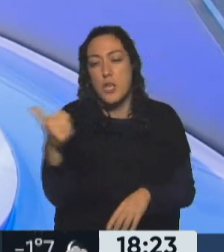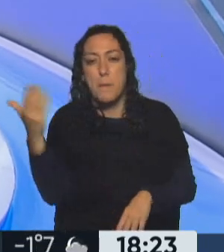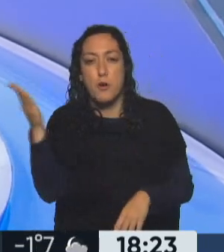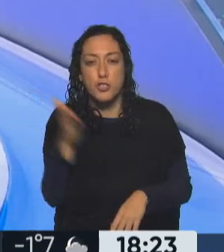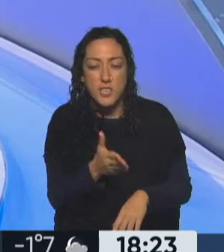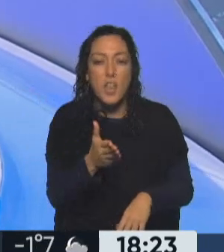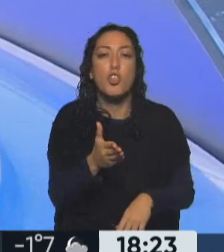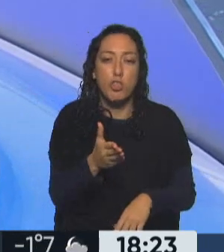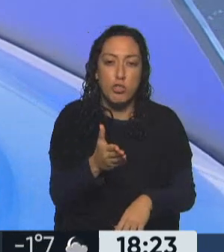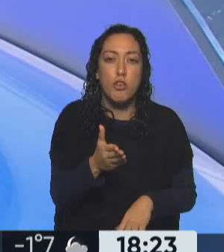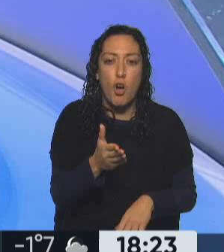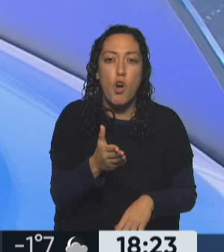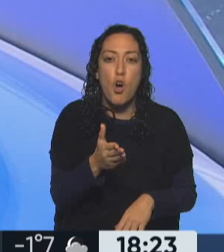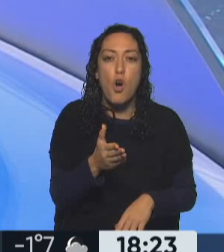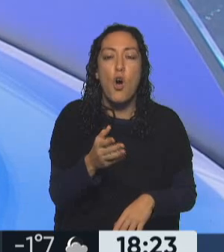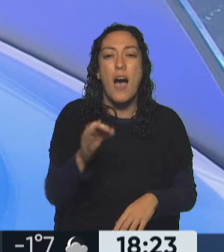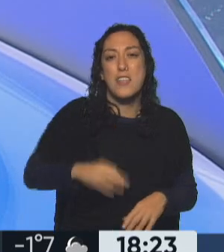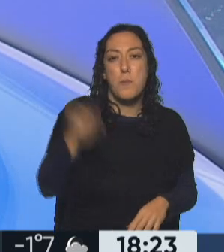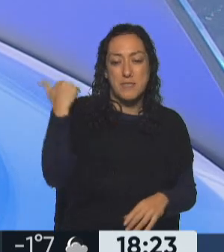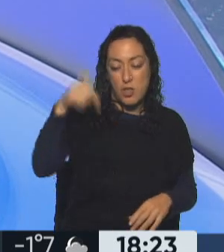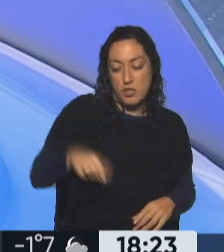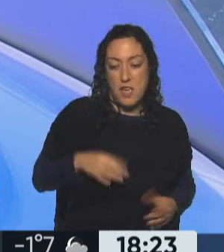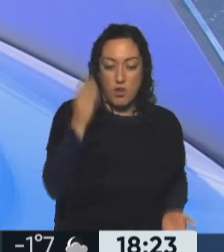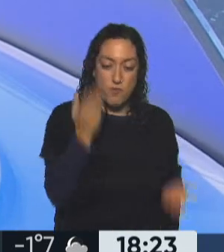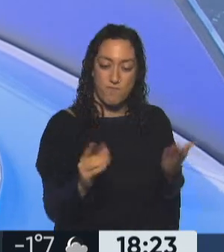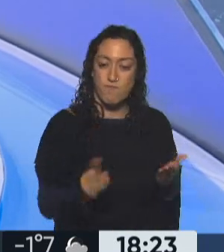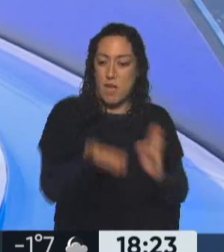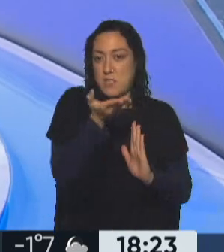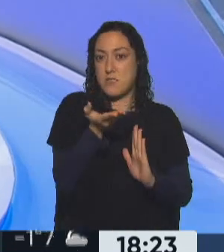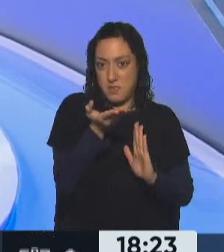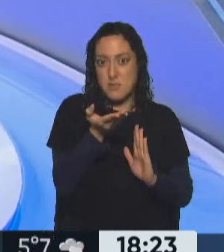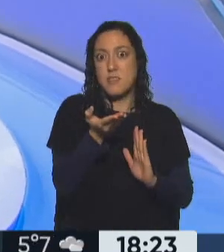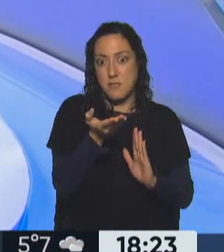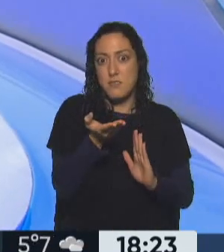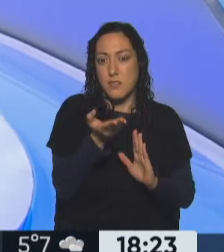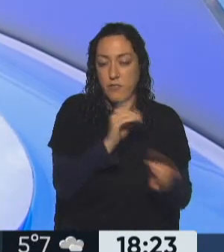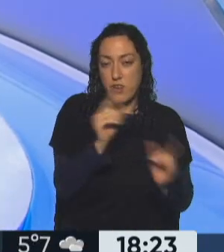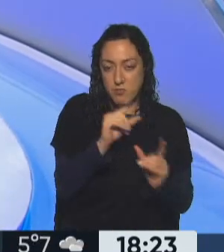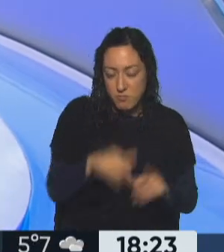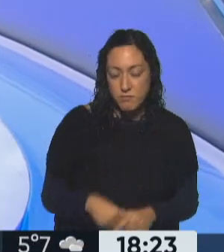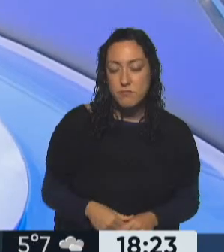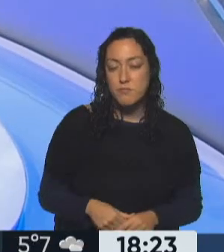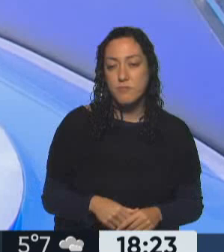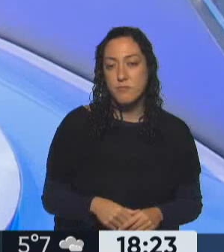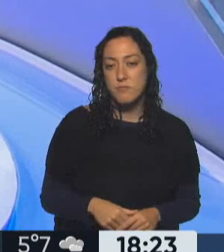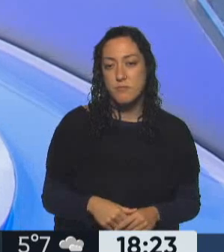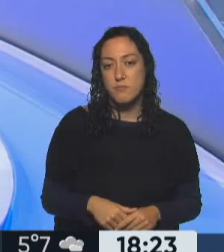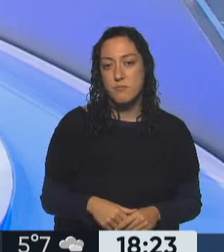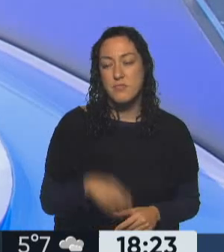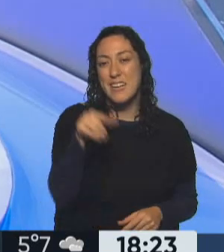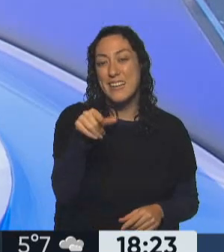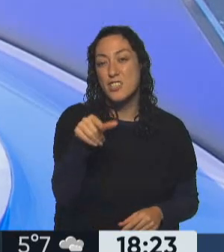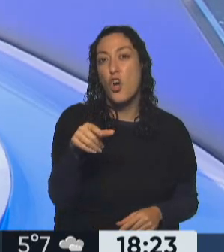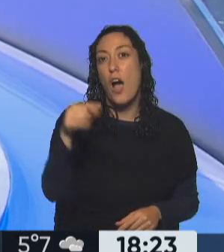106% el aumento interanual. Fíjate vos el vuelco que hay. En esto tiene mucho que ver las ofertas de